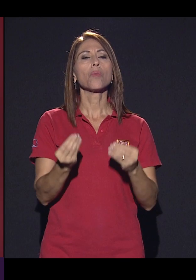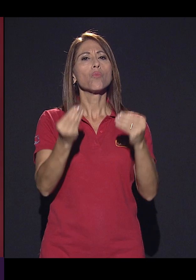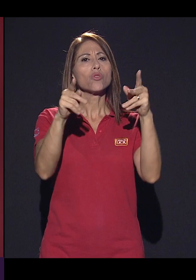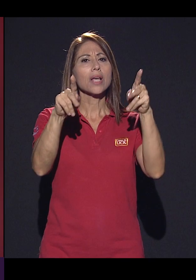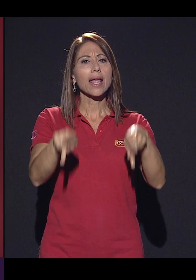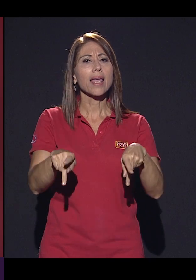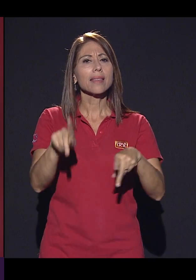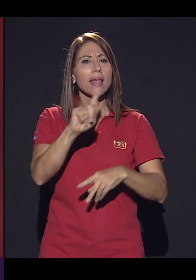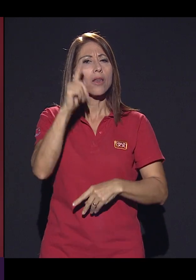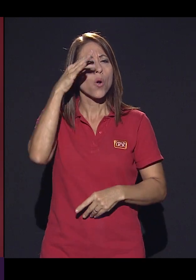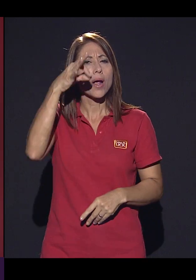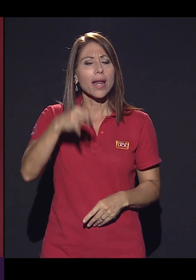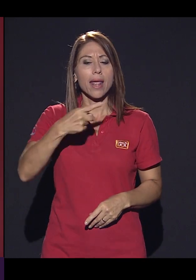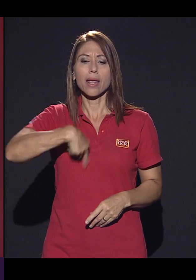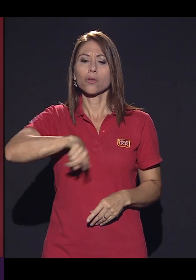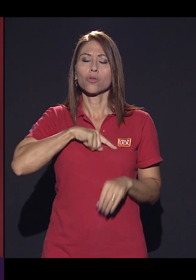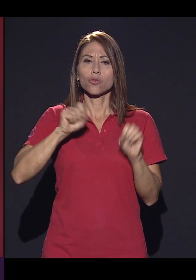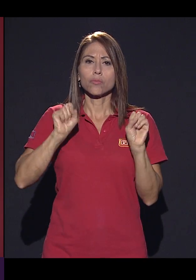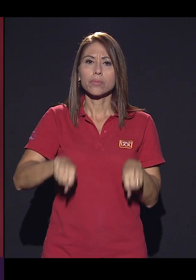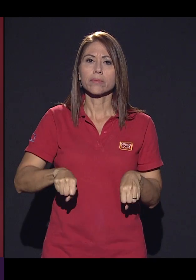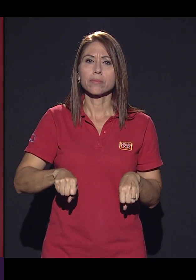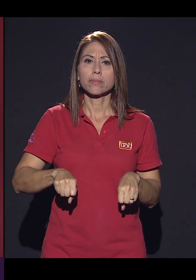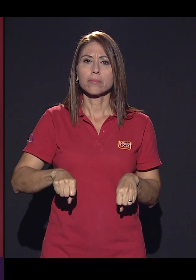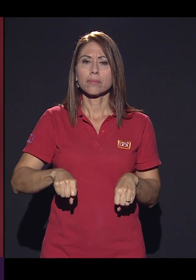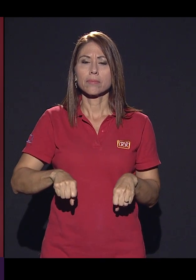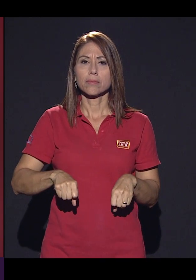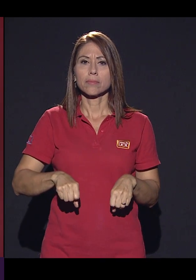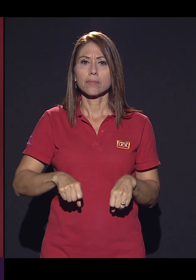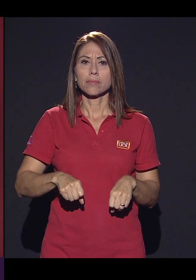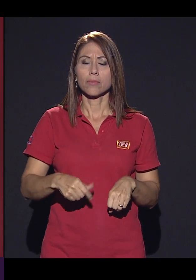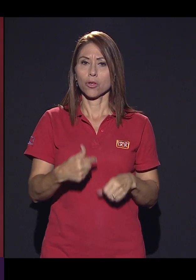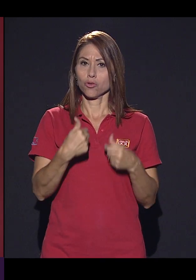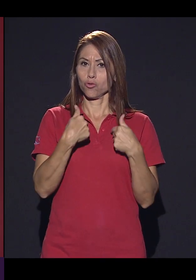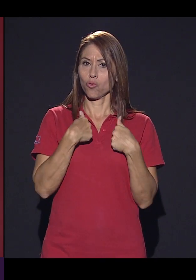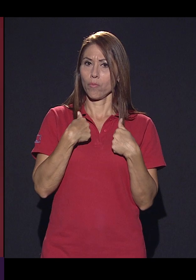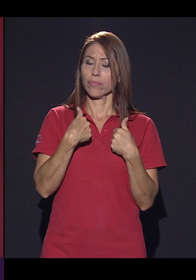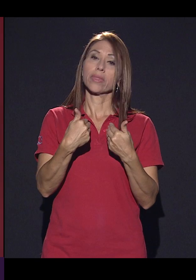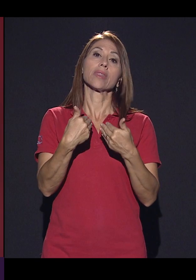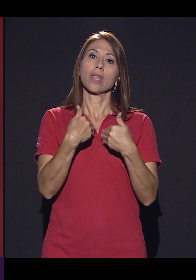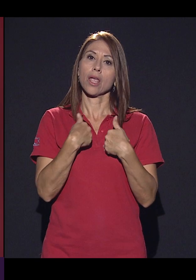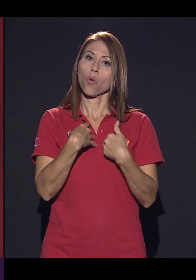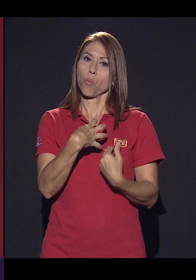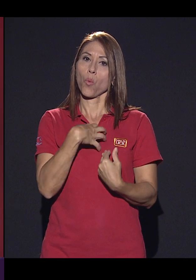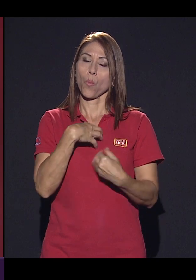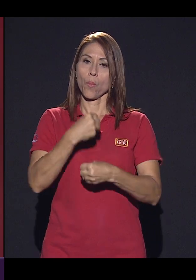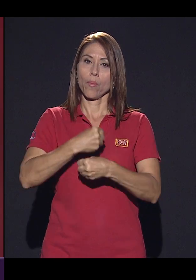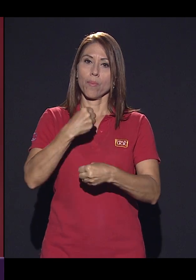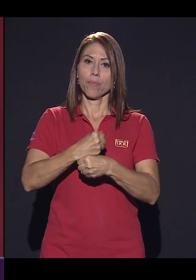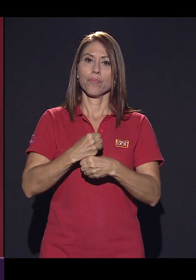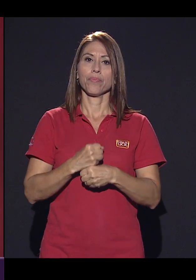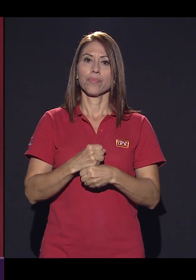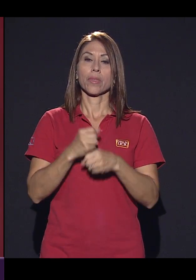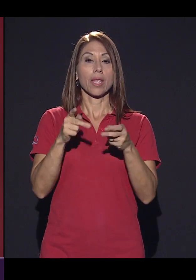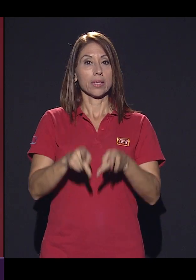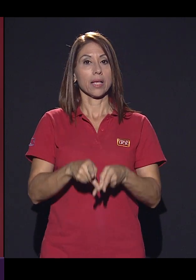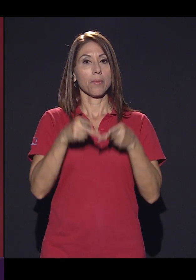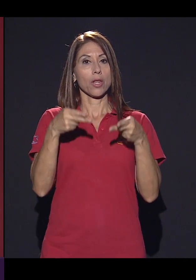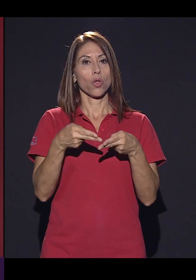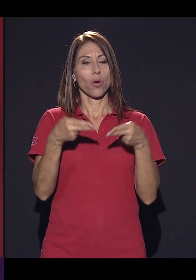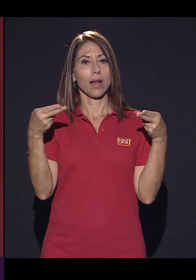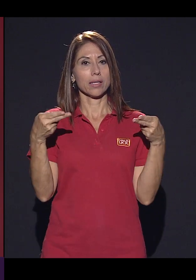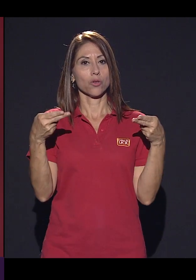no creen que nosotros somos capaces. Yo tengo un propio trabajo, que es